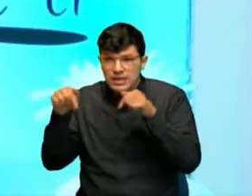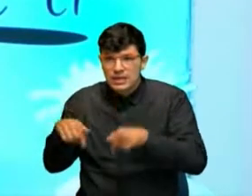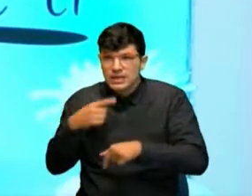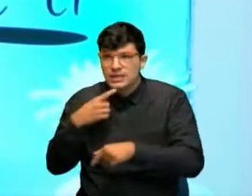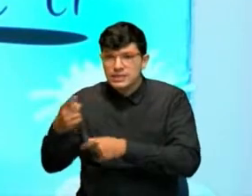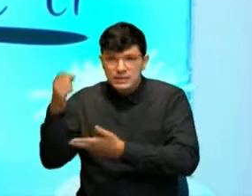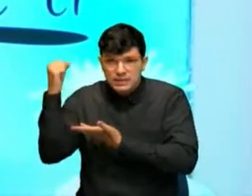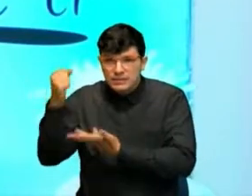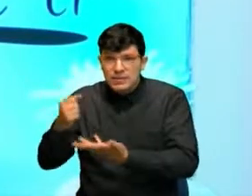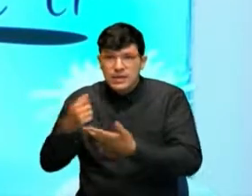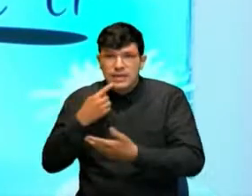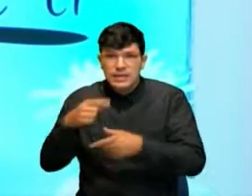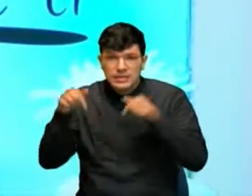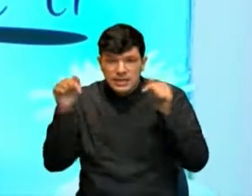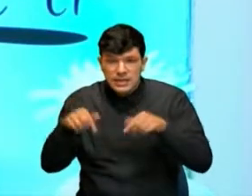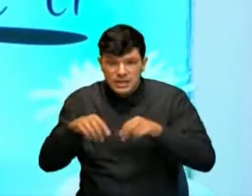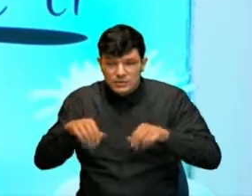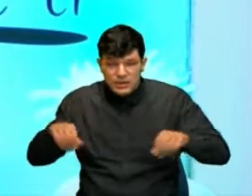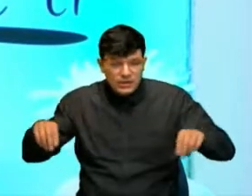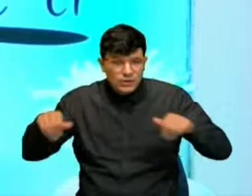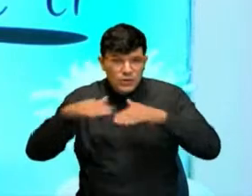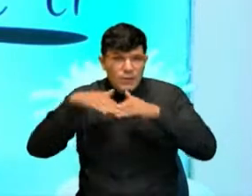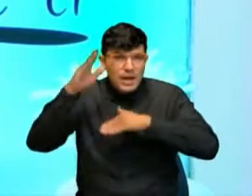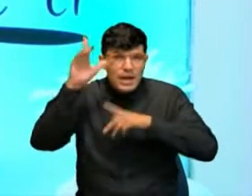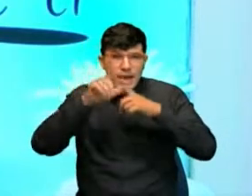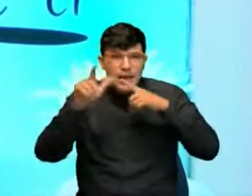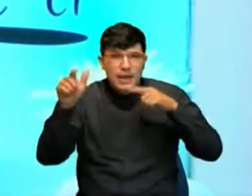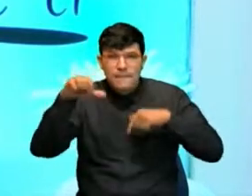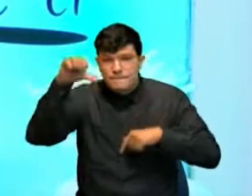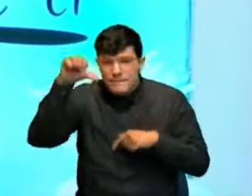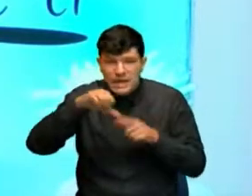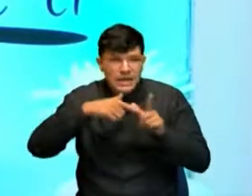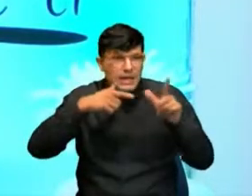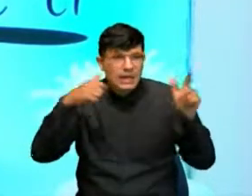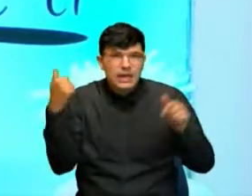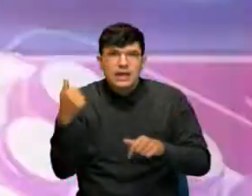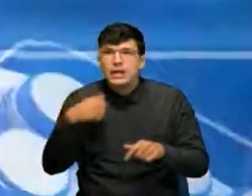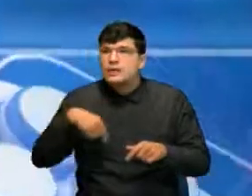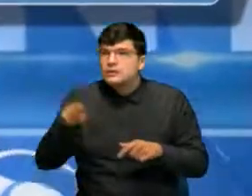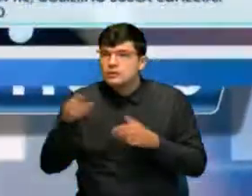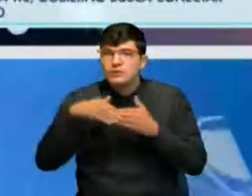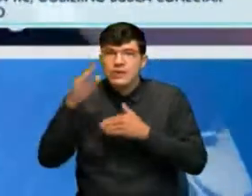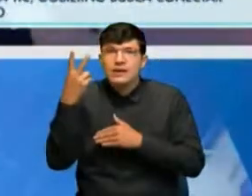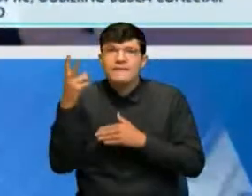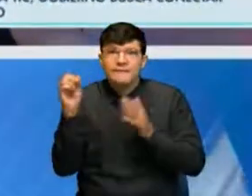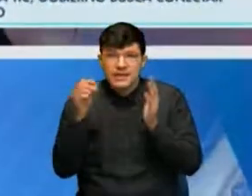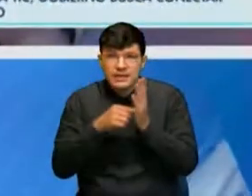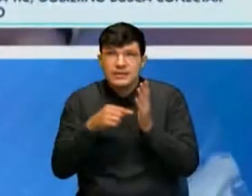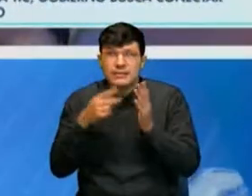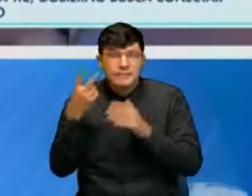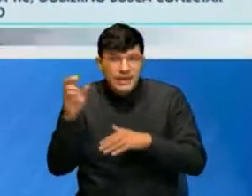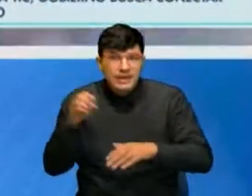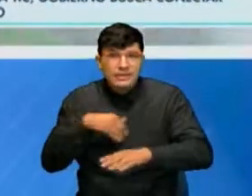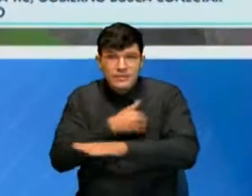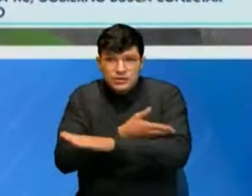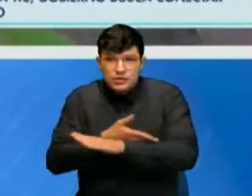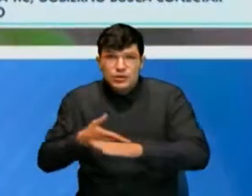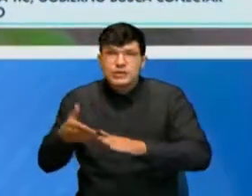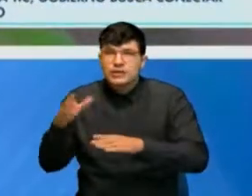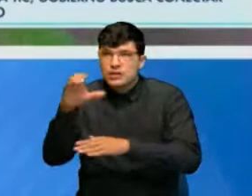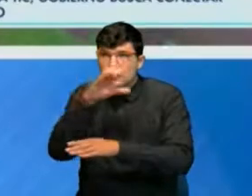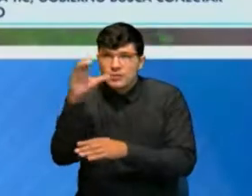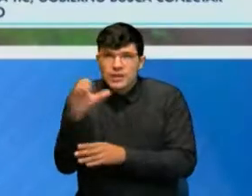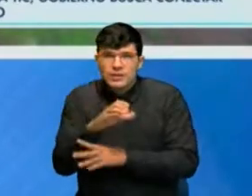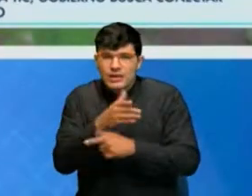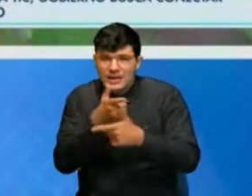caiga, es que los territorios más alejados, los territorios más marginados, esos más de 20 millones de colombianos y más de la mitad de nuestros hogares en el